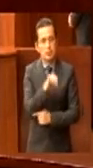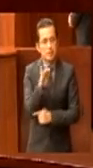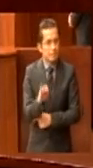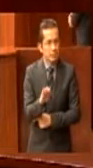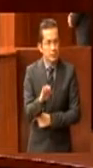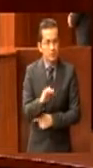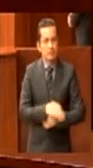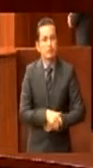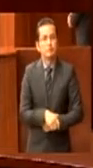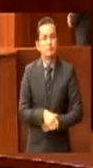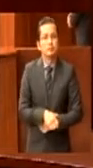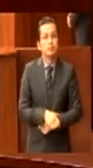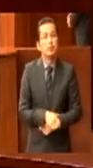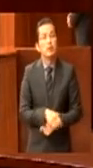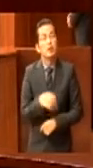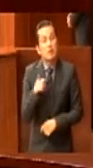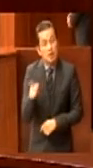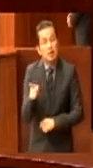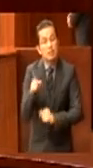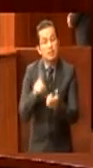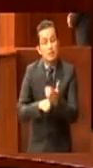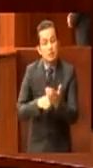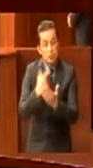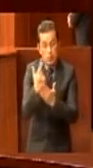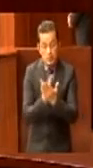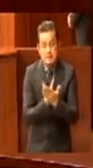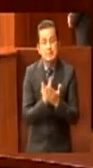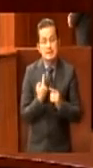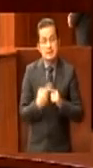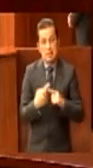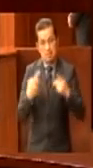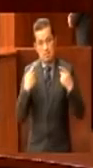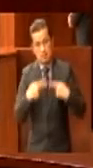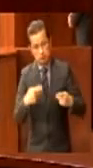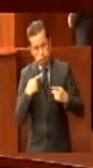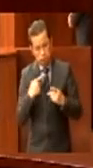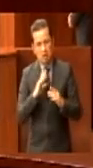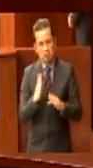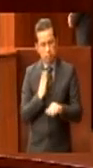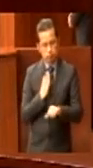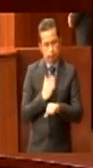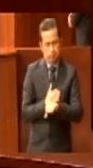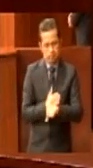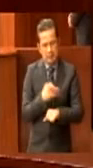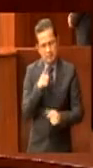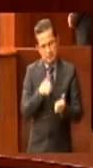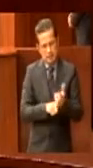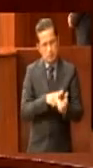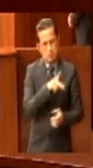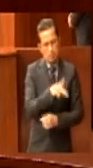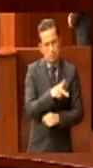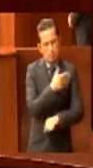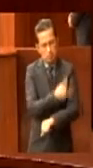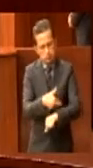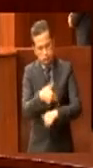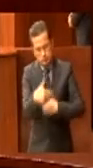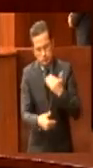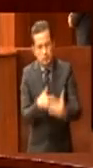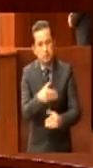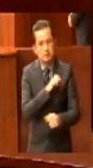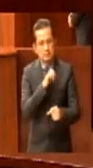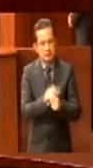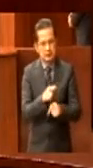judicial de la federación en el catálogo de sujetos sancionados en los procedimientos especiales